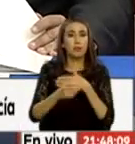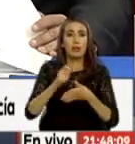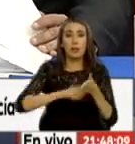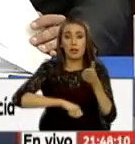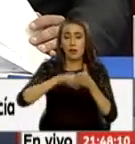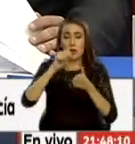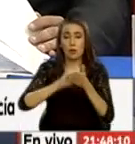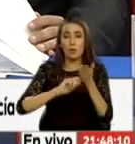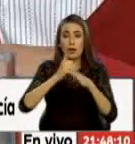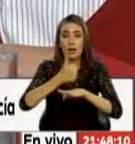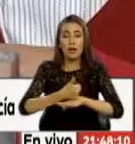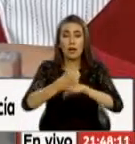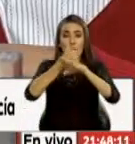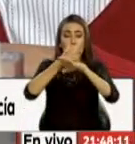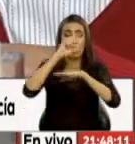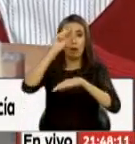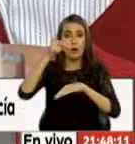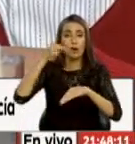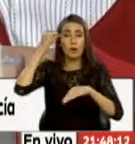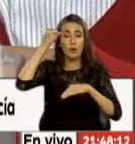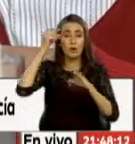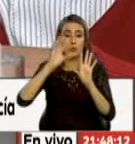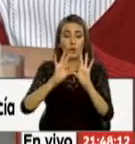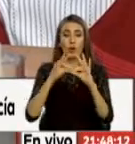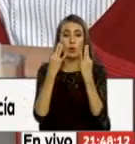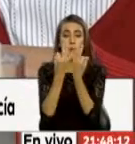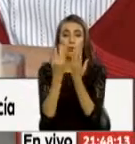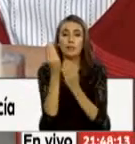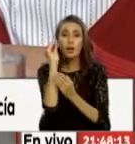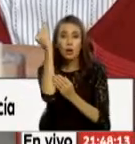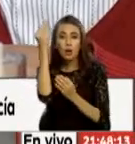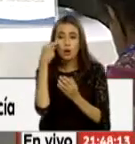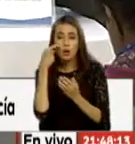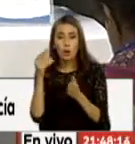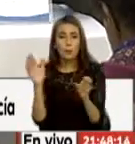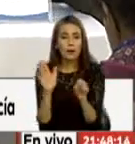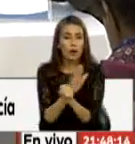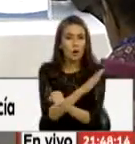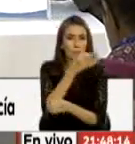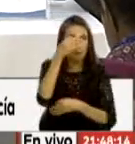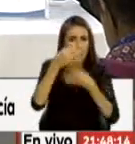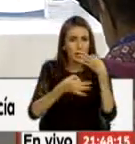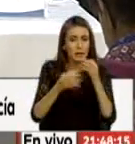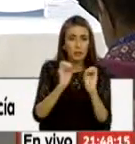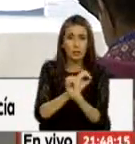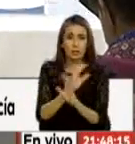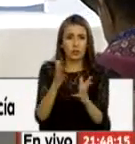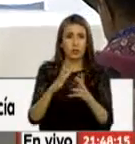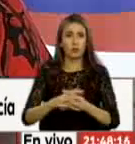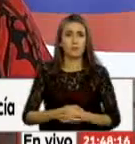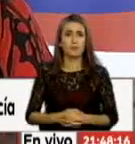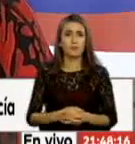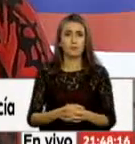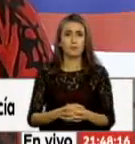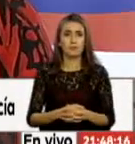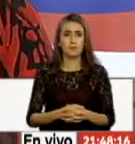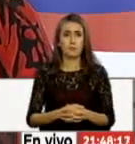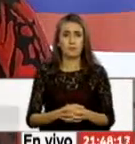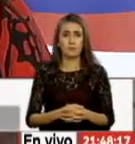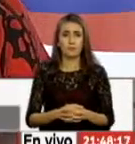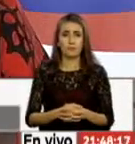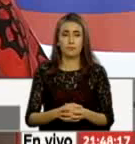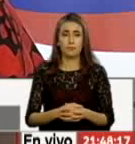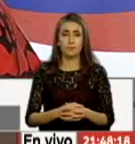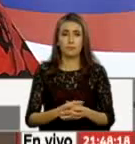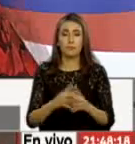miércoles entre las autoridades de gobierno y la familia de García. Un acto necesario, pero no de completa justicia, resaltó la ministra Rosana Alvarado. Cuando no es que muere,